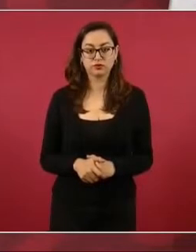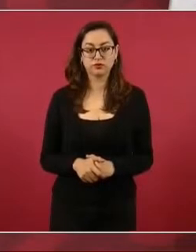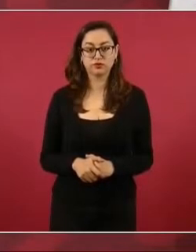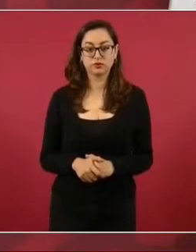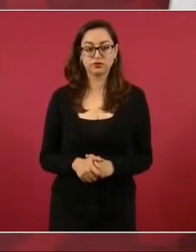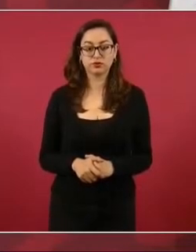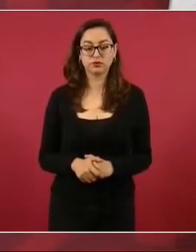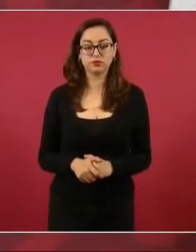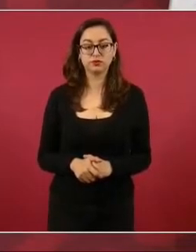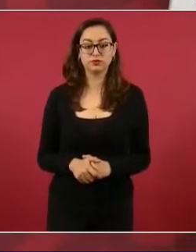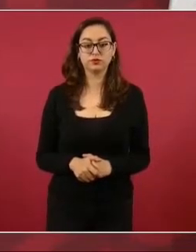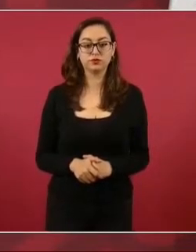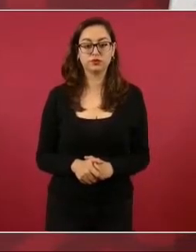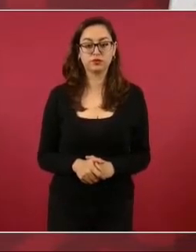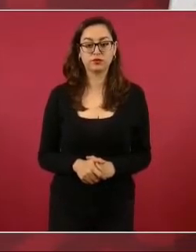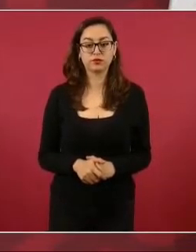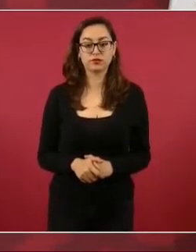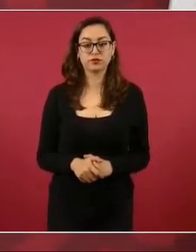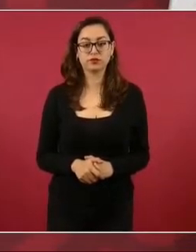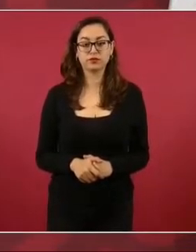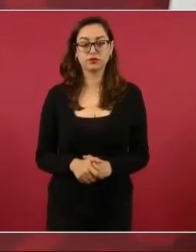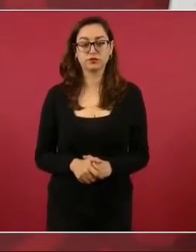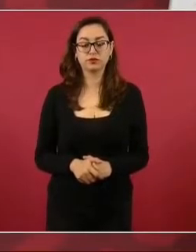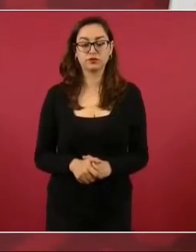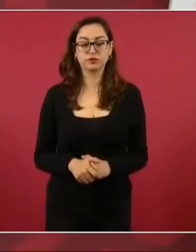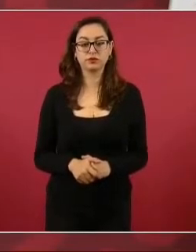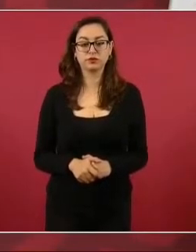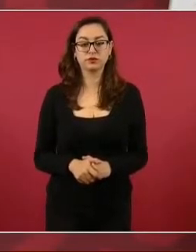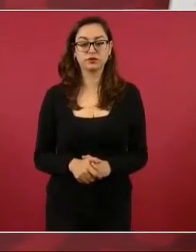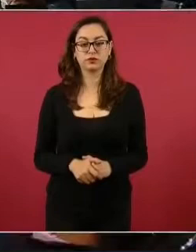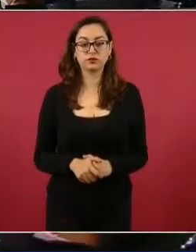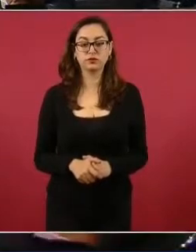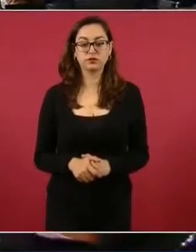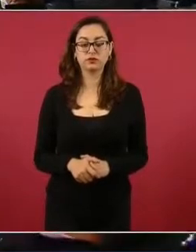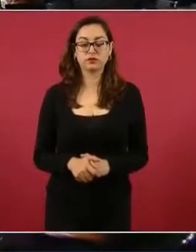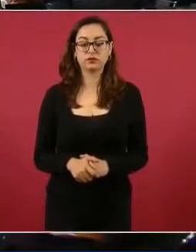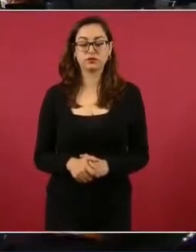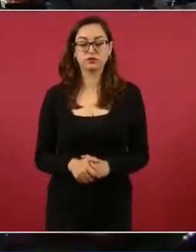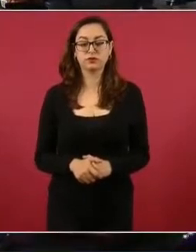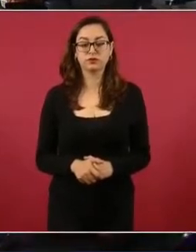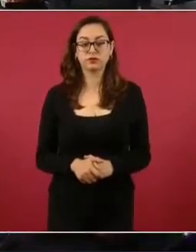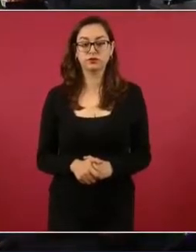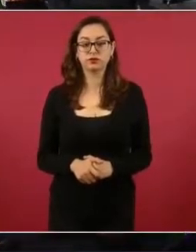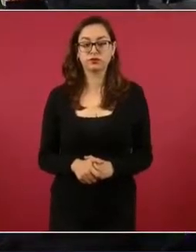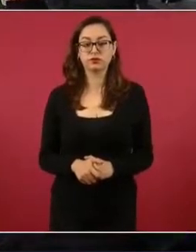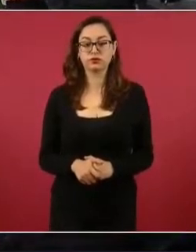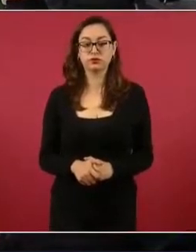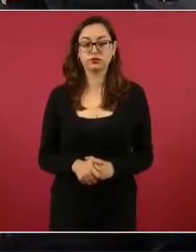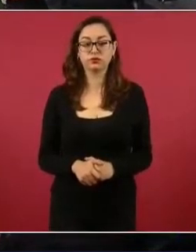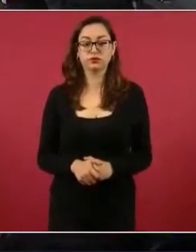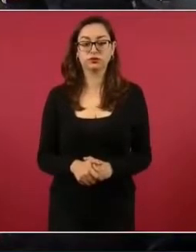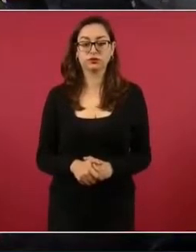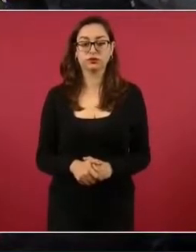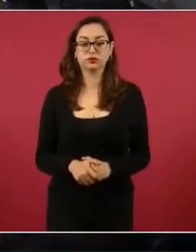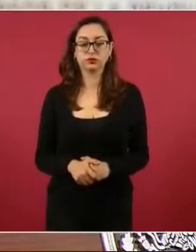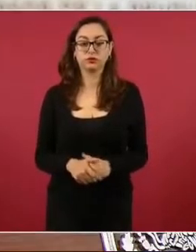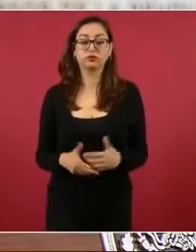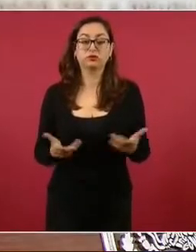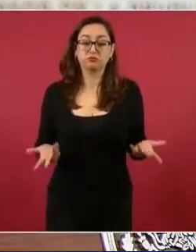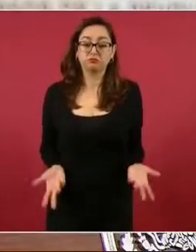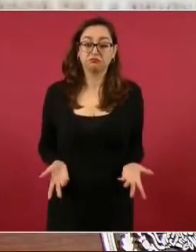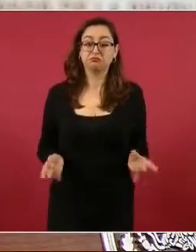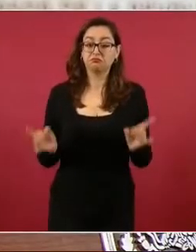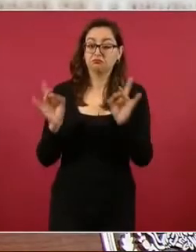cuando se presentan cuestiones como la de